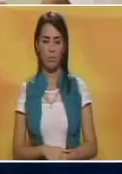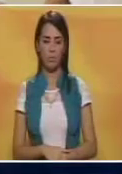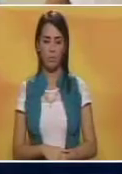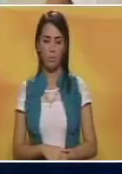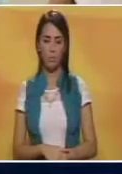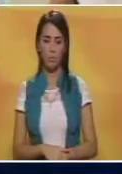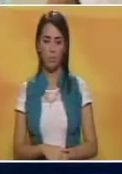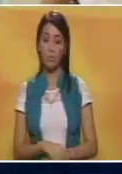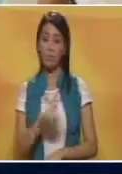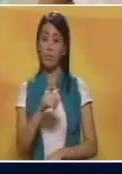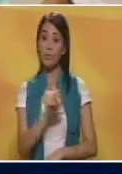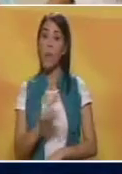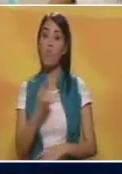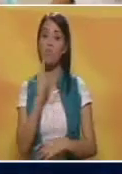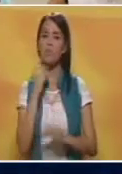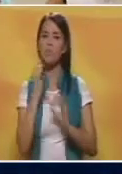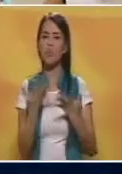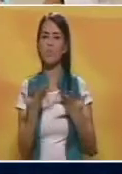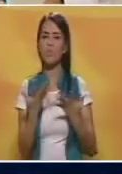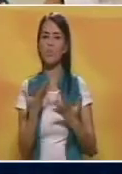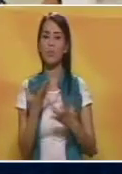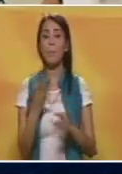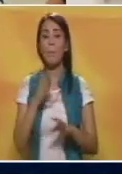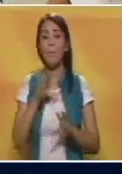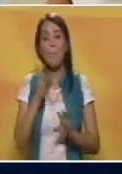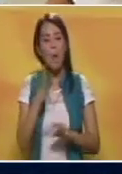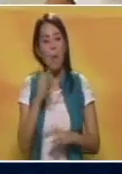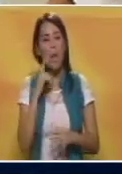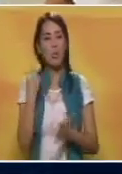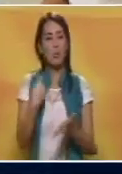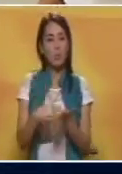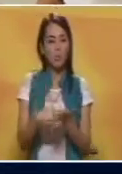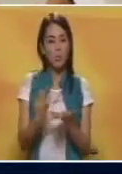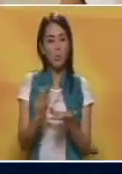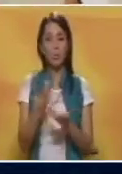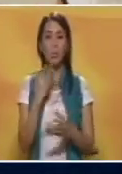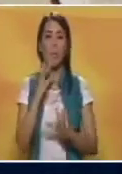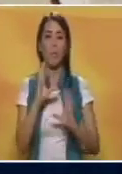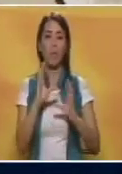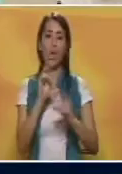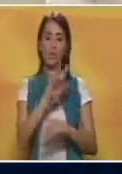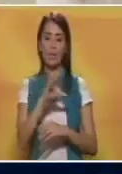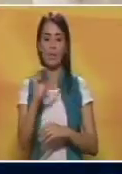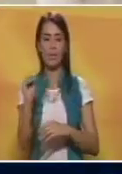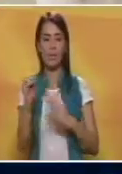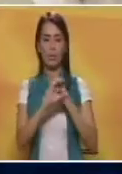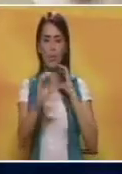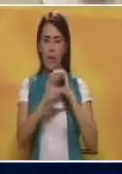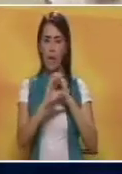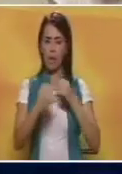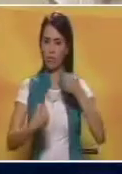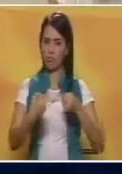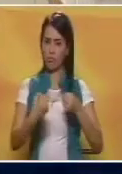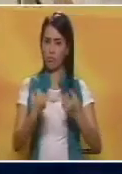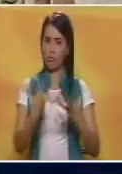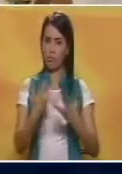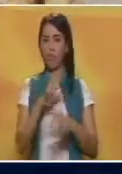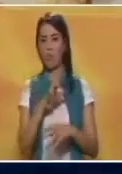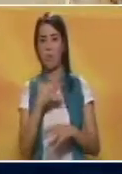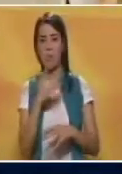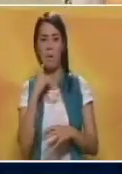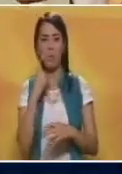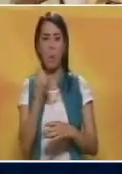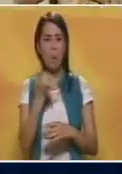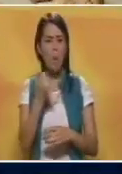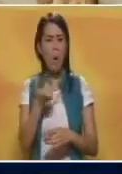esta es la única manera de medios útiles porque nosotros tenían aquí 300 carros y si acaso habrán 70 carros operativos y